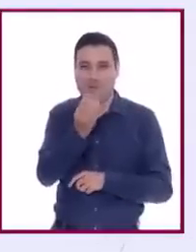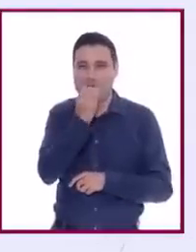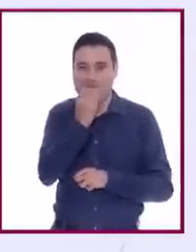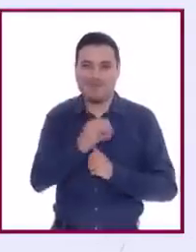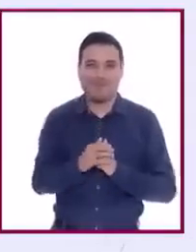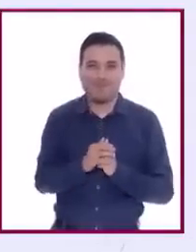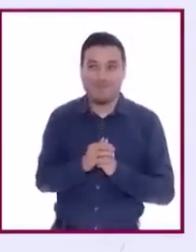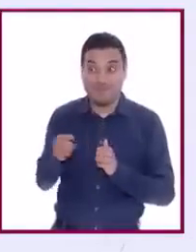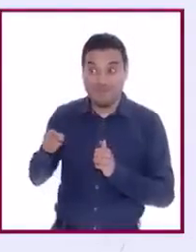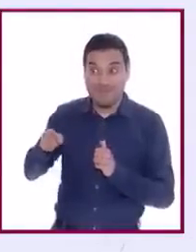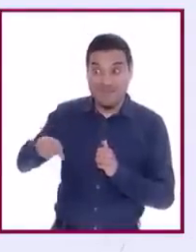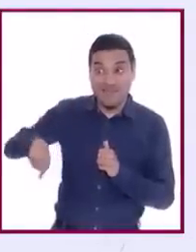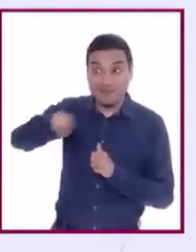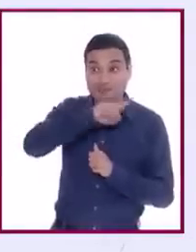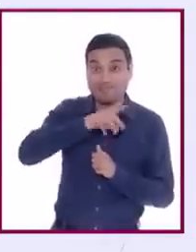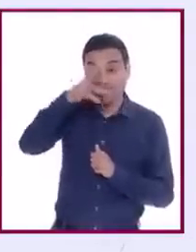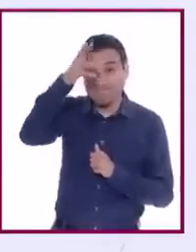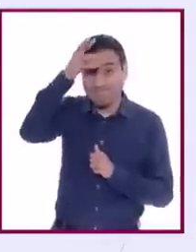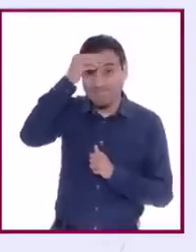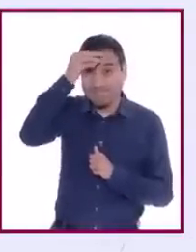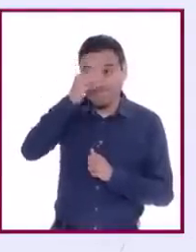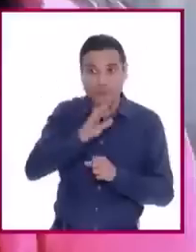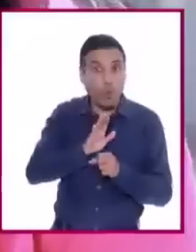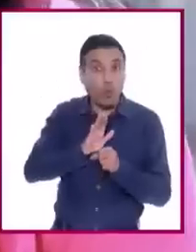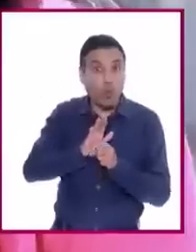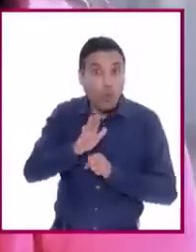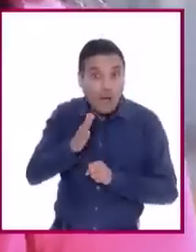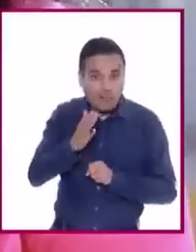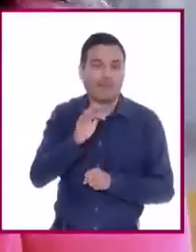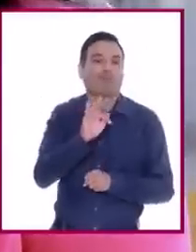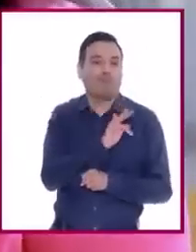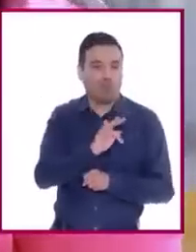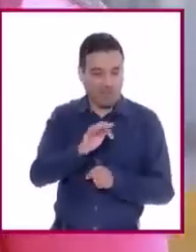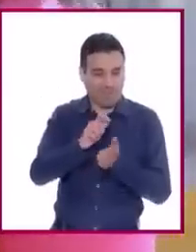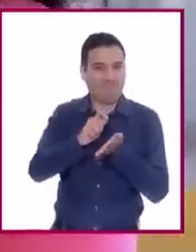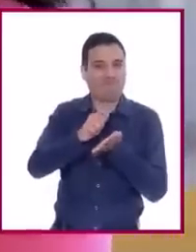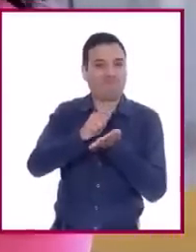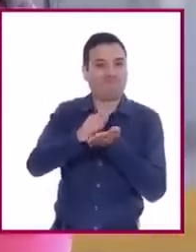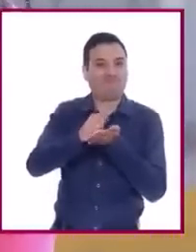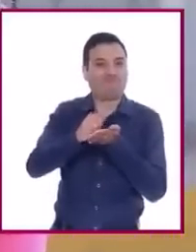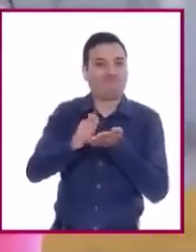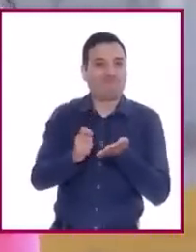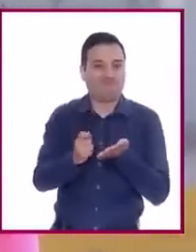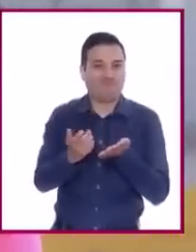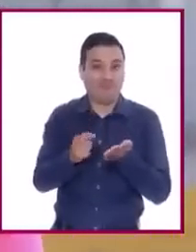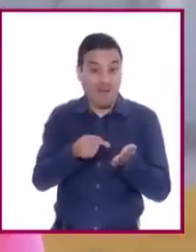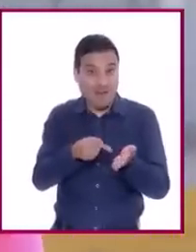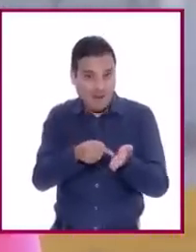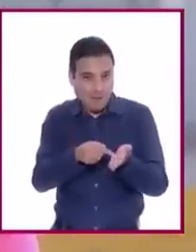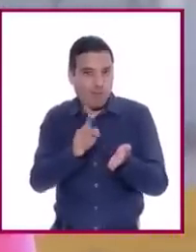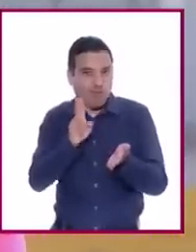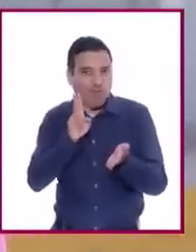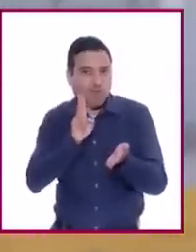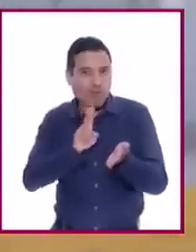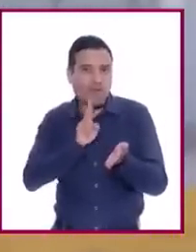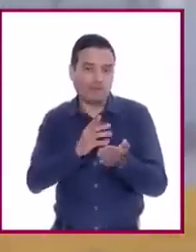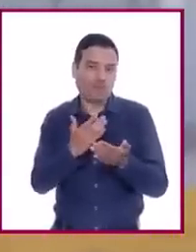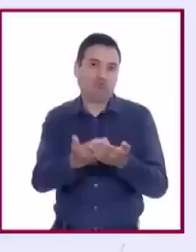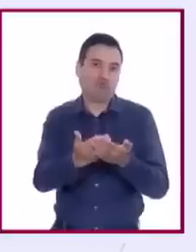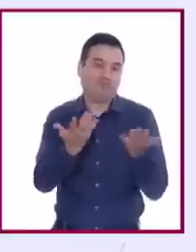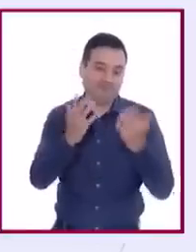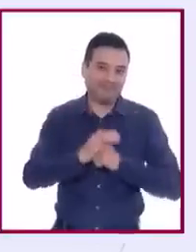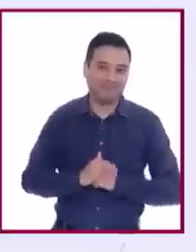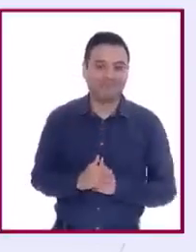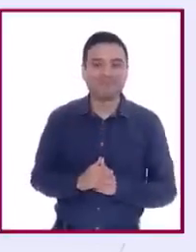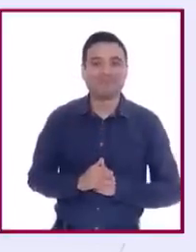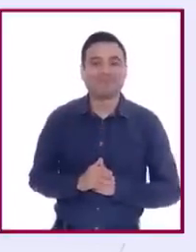que aprendieron y podrán también tener ahí las conclusiones de lo realizado a lo largo del proyecto